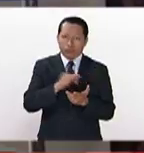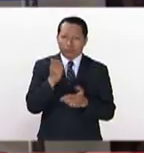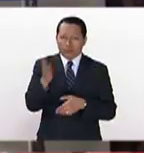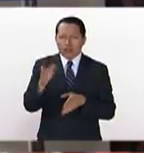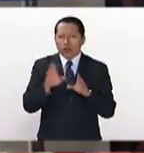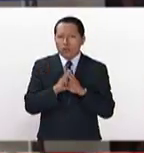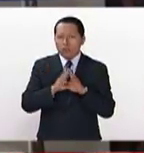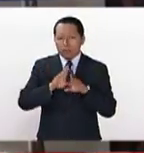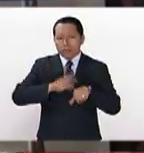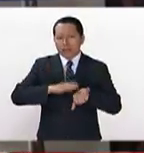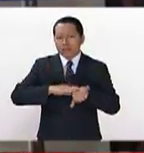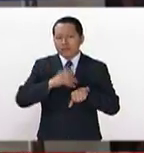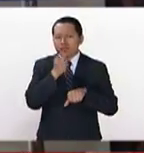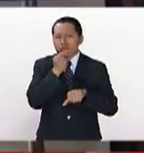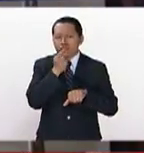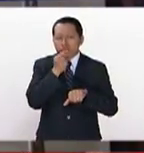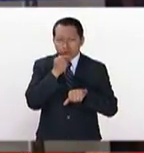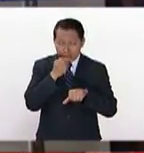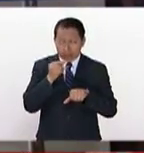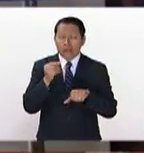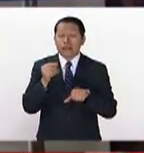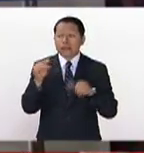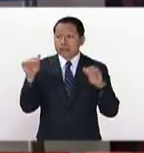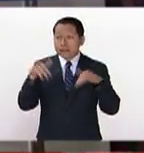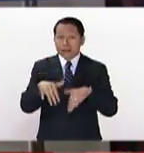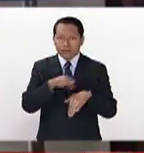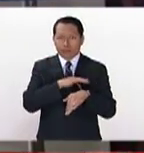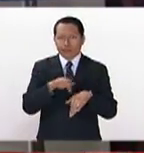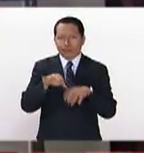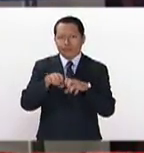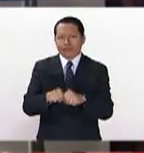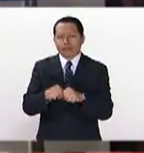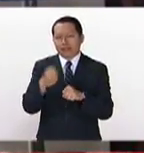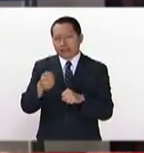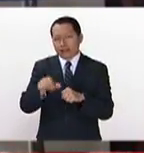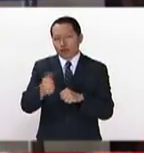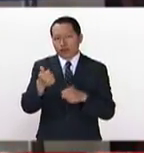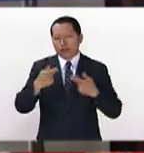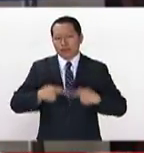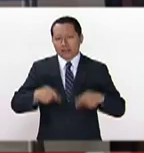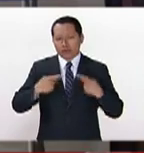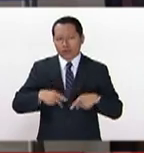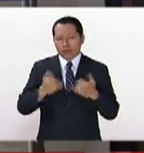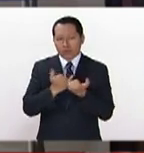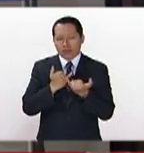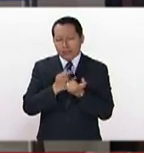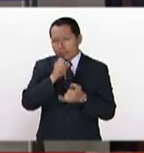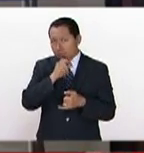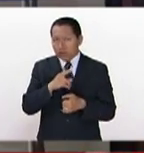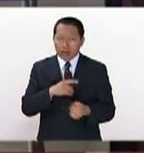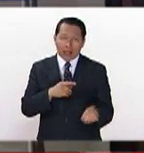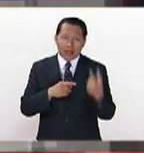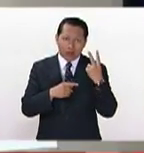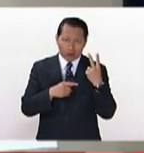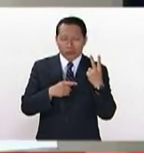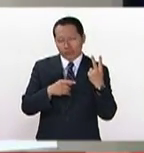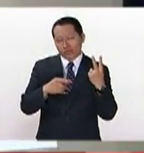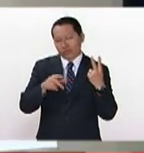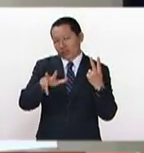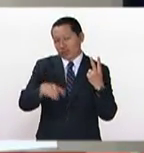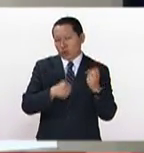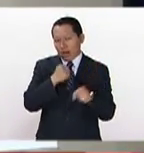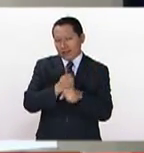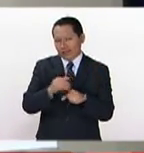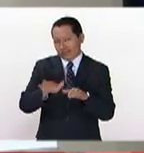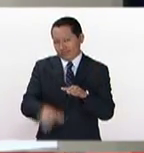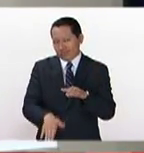pide refuerzos, llegan los refuerzos y se hace la detención de estas 11 personas, insisto, entre ellos 2 menores.